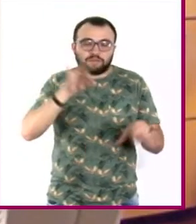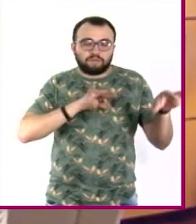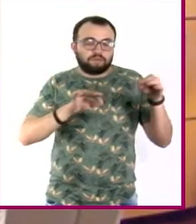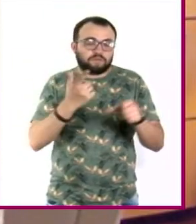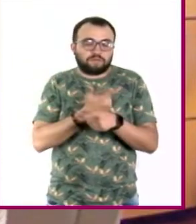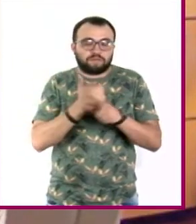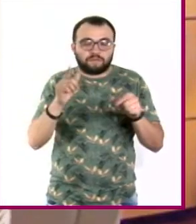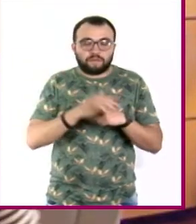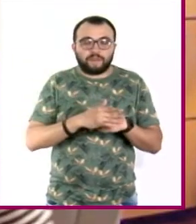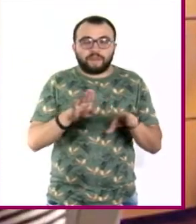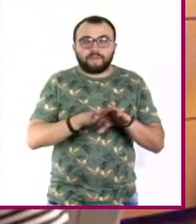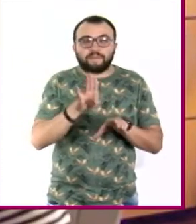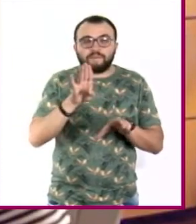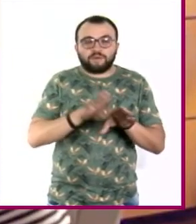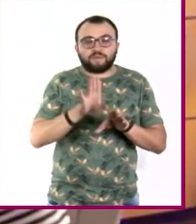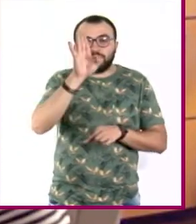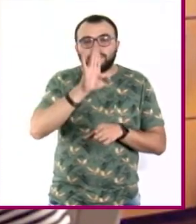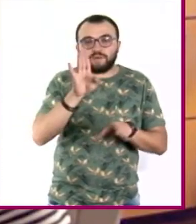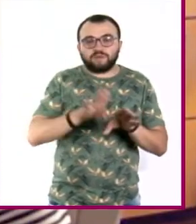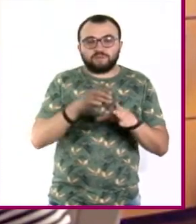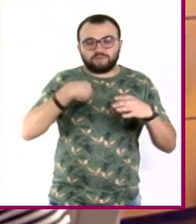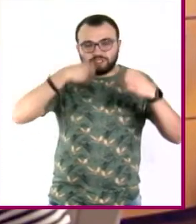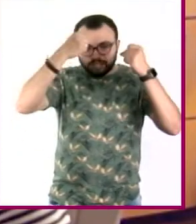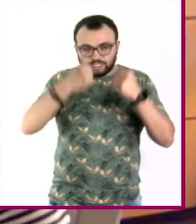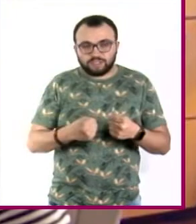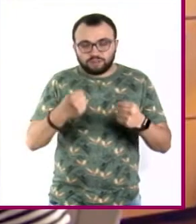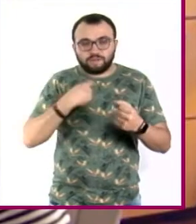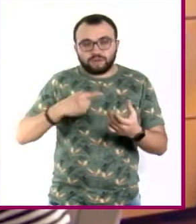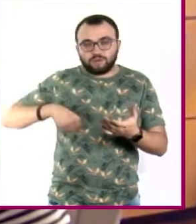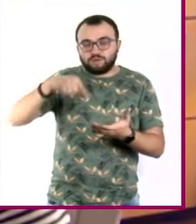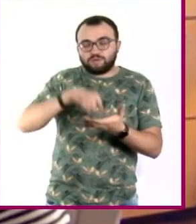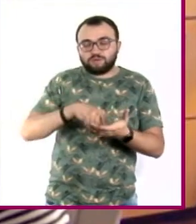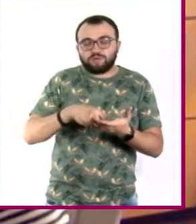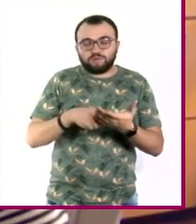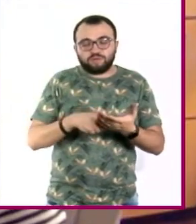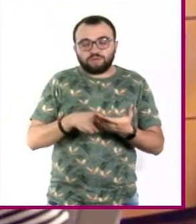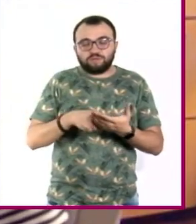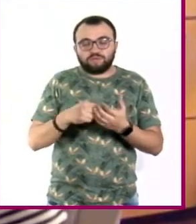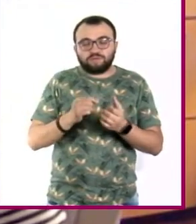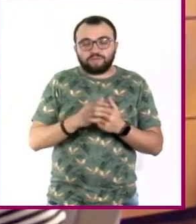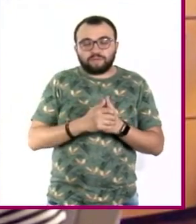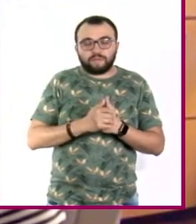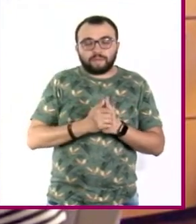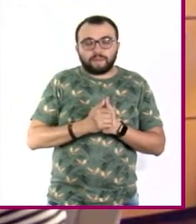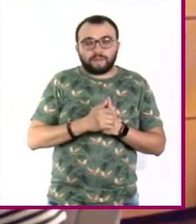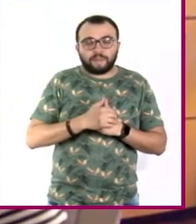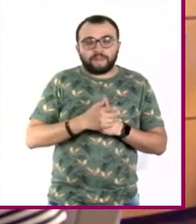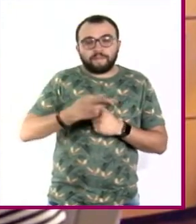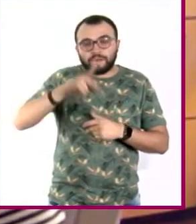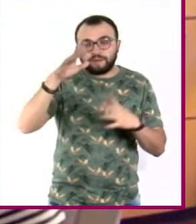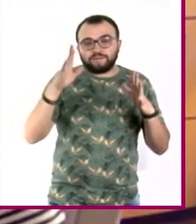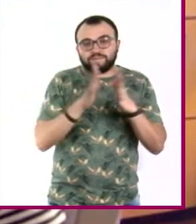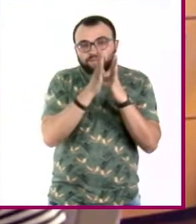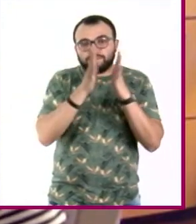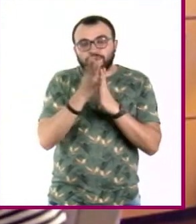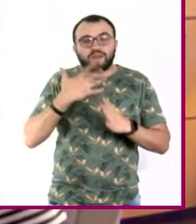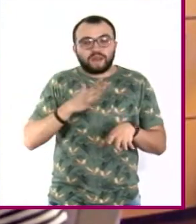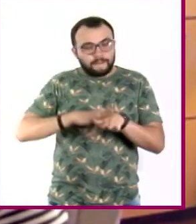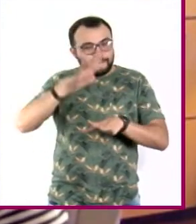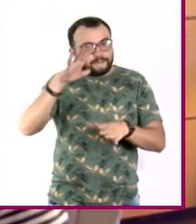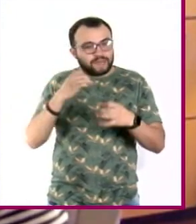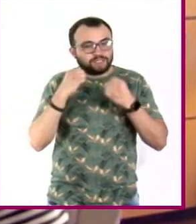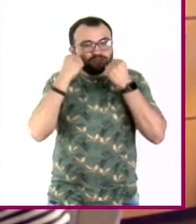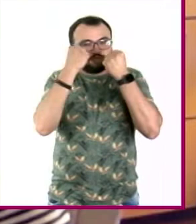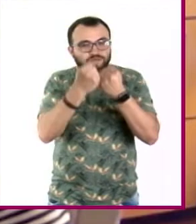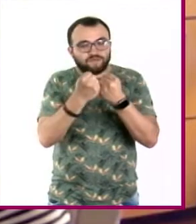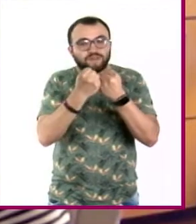alguna manera asegurar su lugar en ciertas industrias, pero la competencia se vuelve cada vez más fuerte y